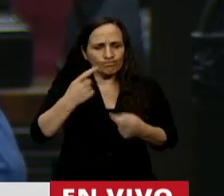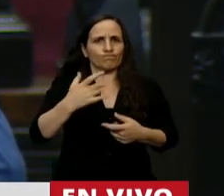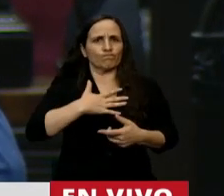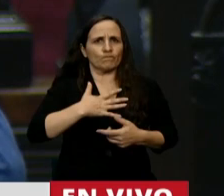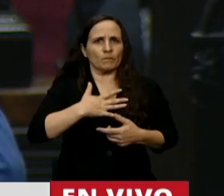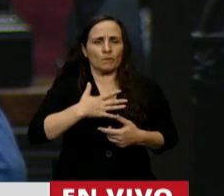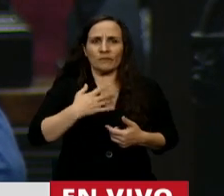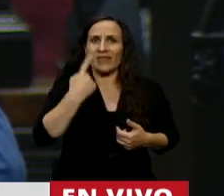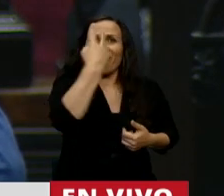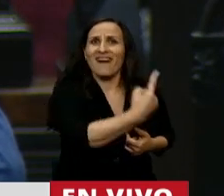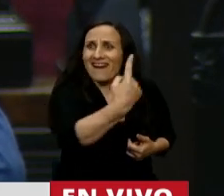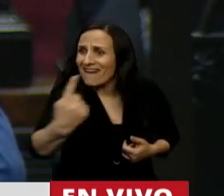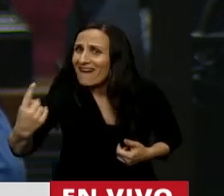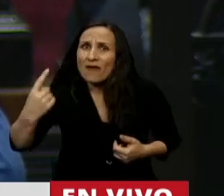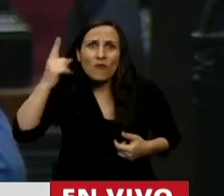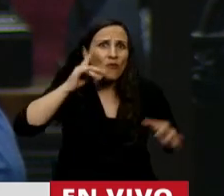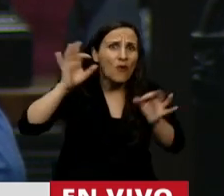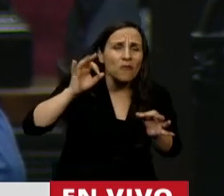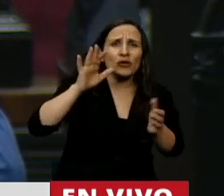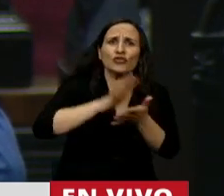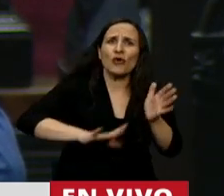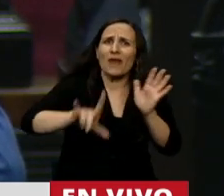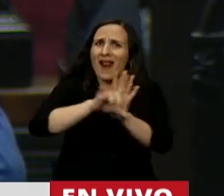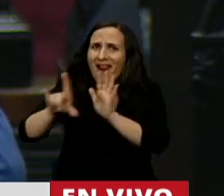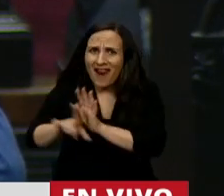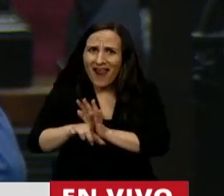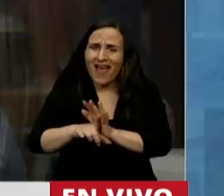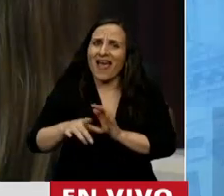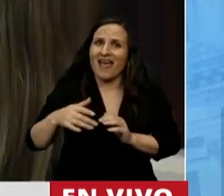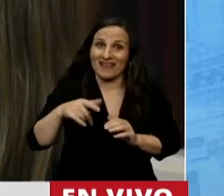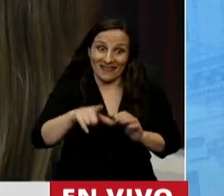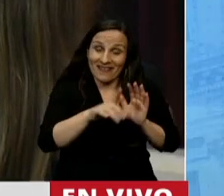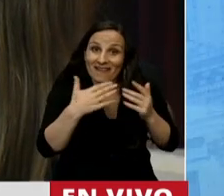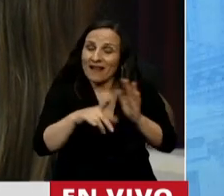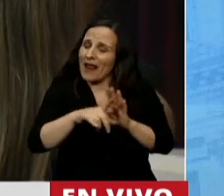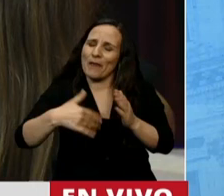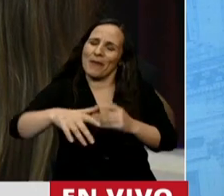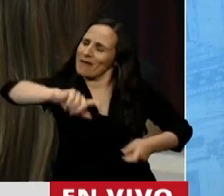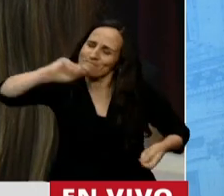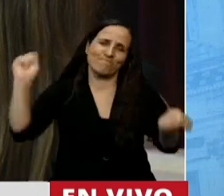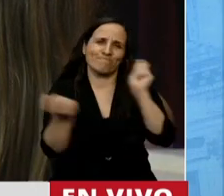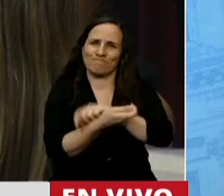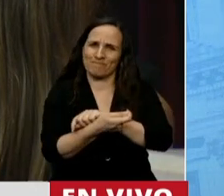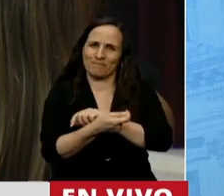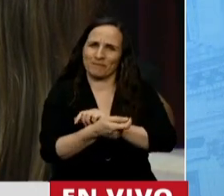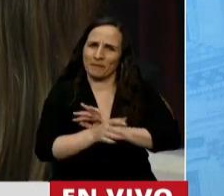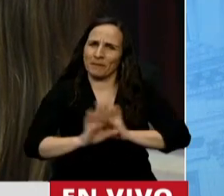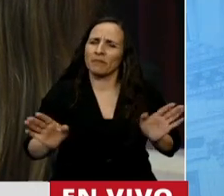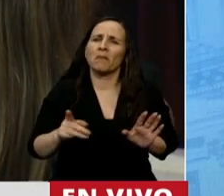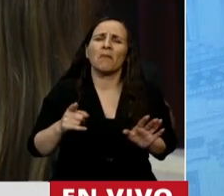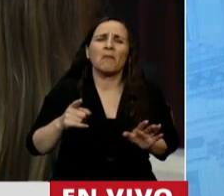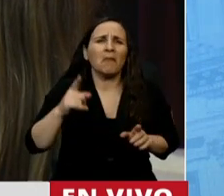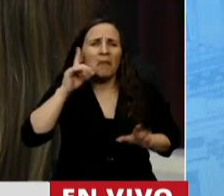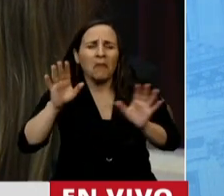y cada una sobre estas leyes, que lo transformarán todo, no pueden nublar nuestro